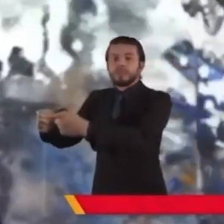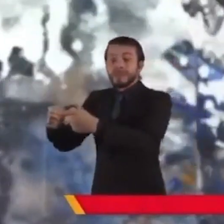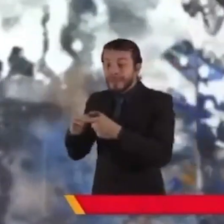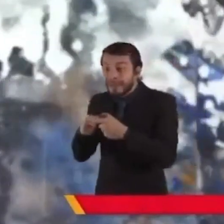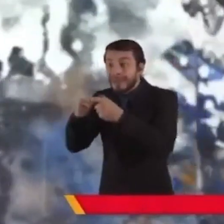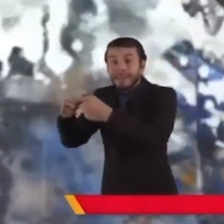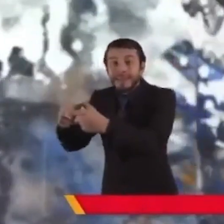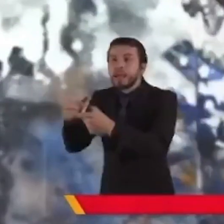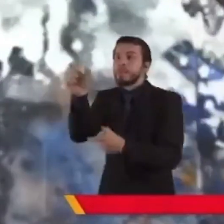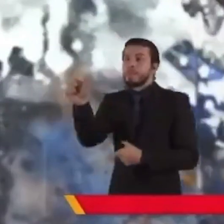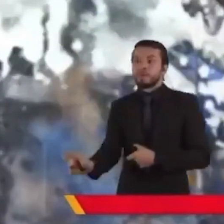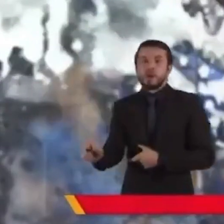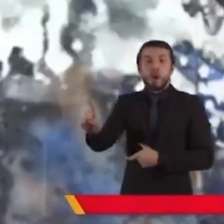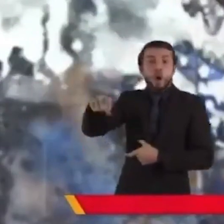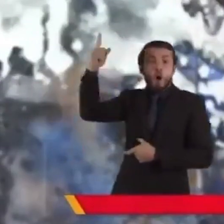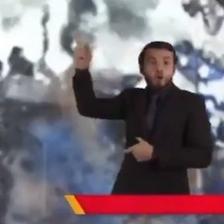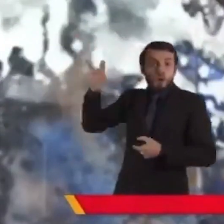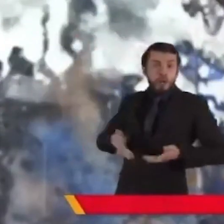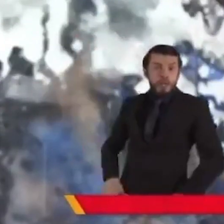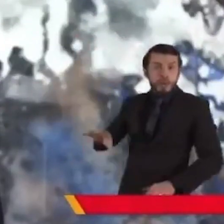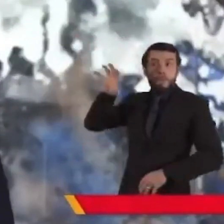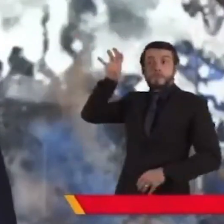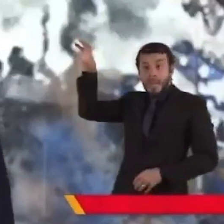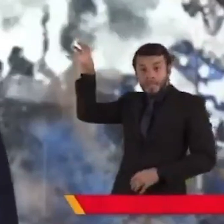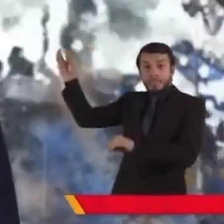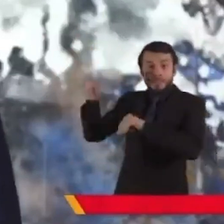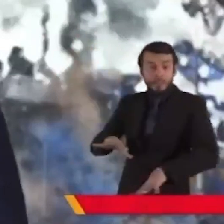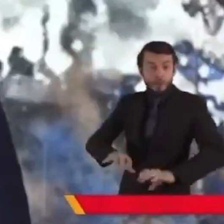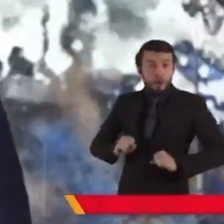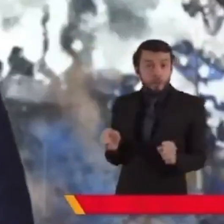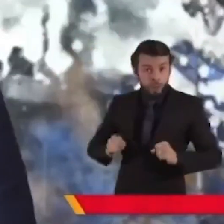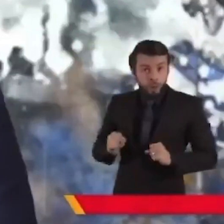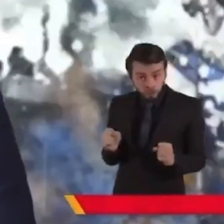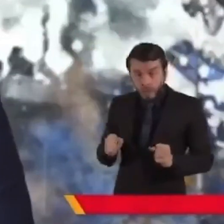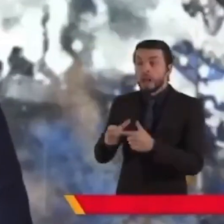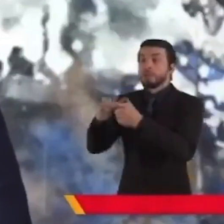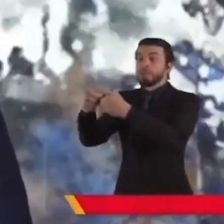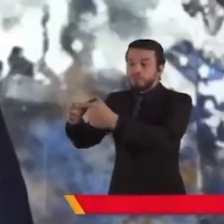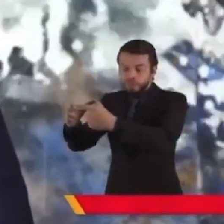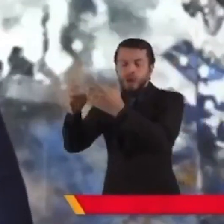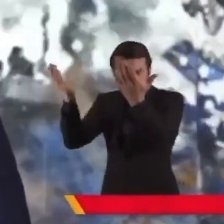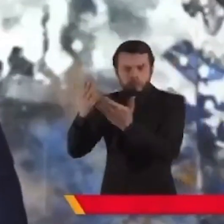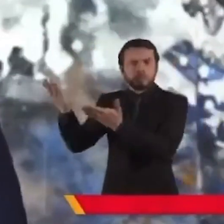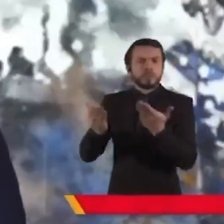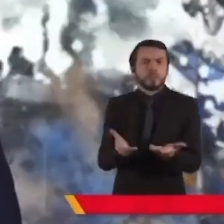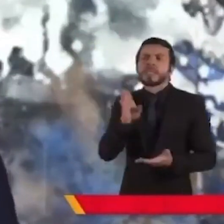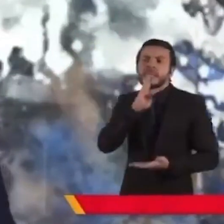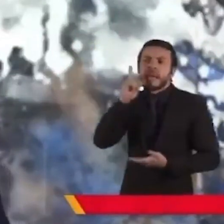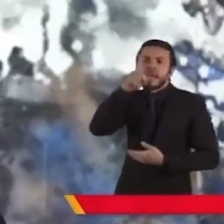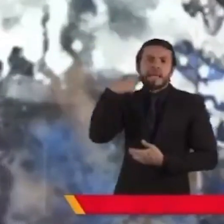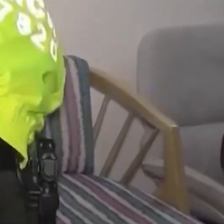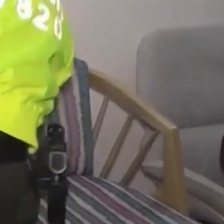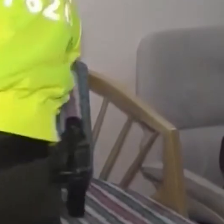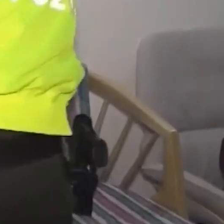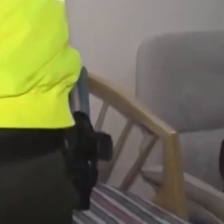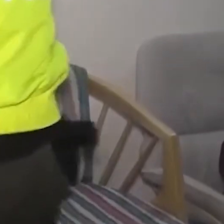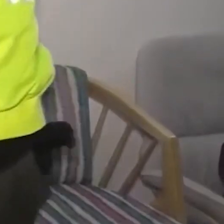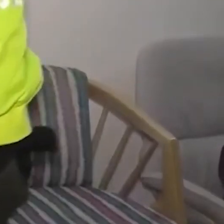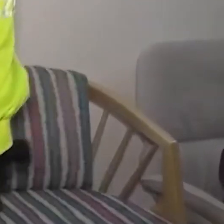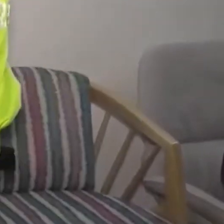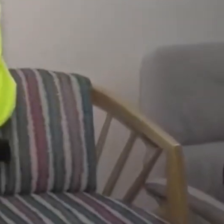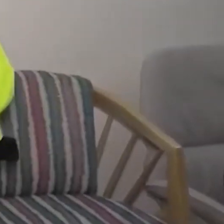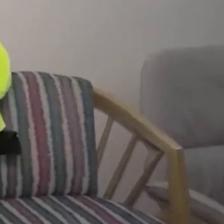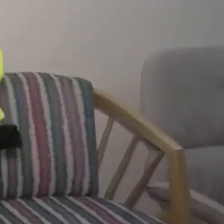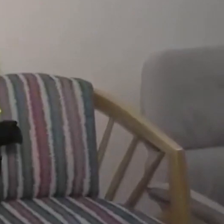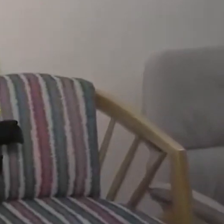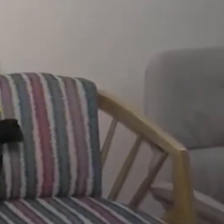de violencia, anunció la alcaldesa de Bogotá, Claudia López, tras una reunión con el Consejo de Seguridad. López